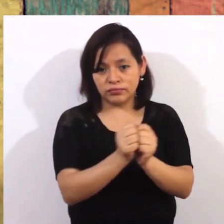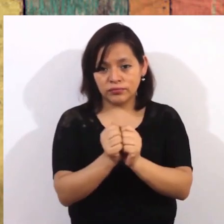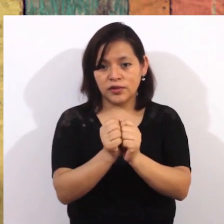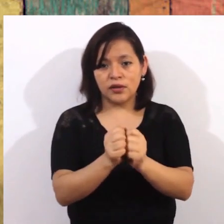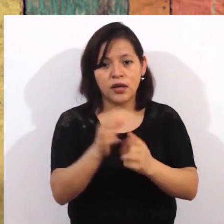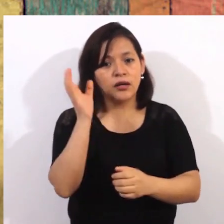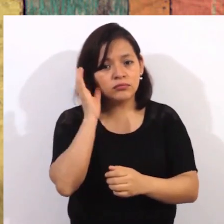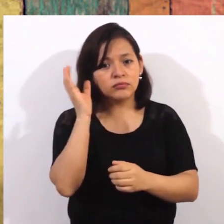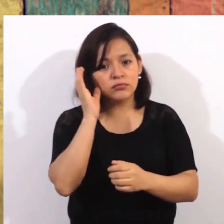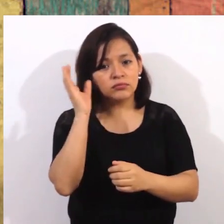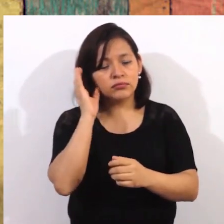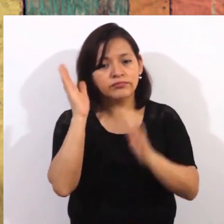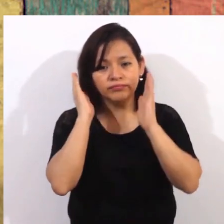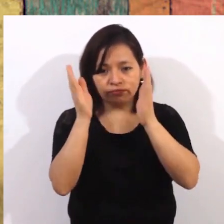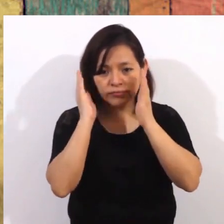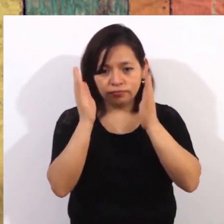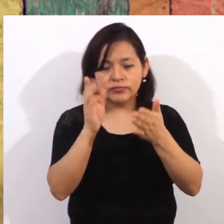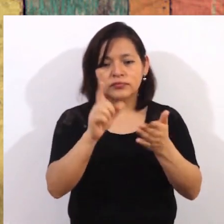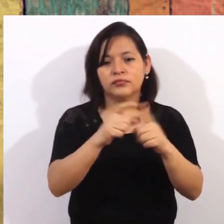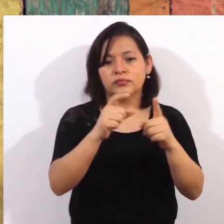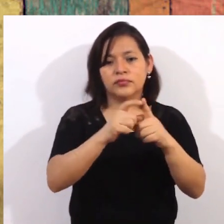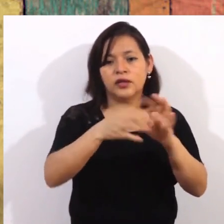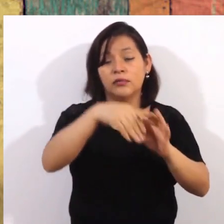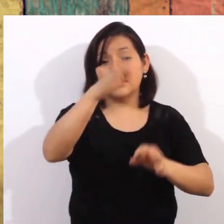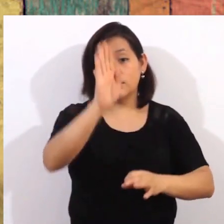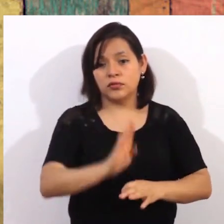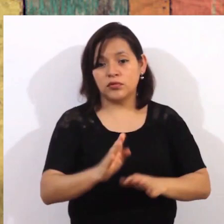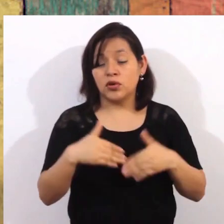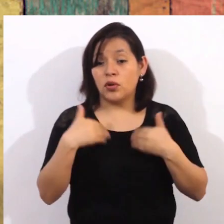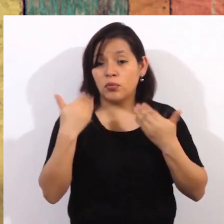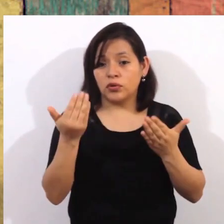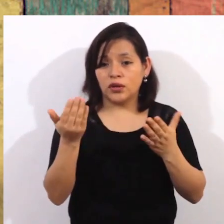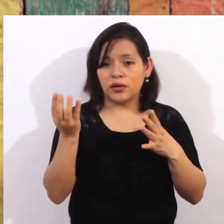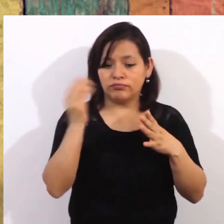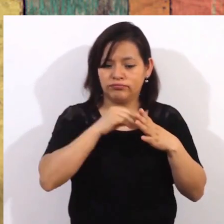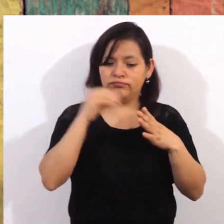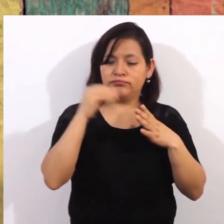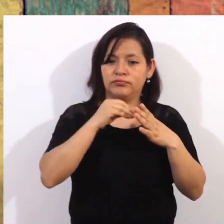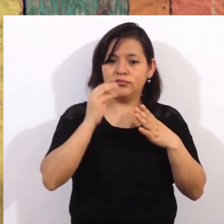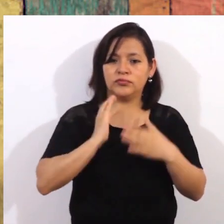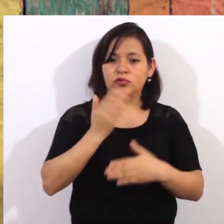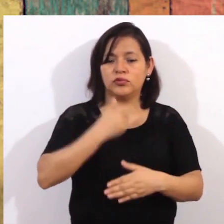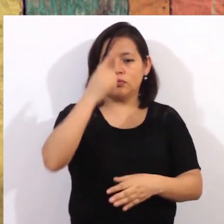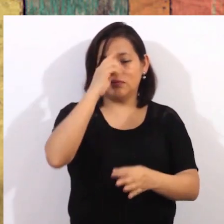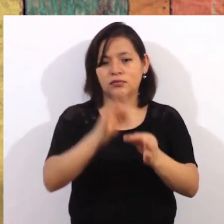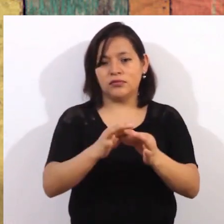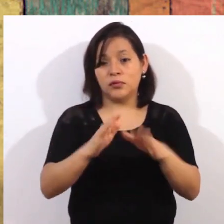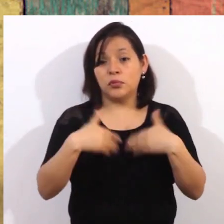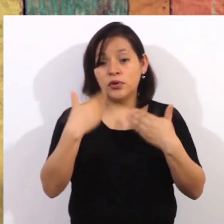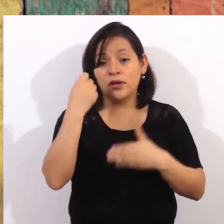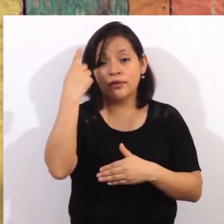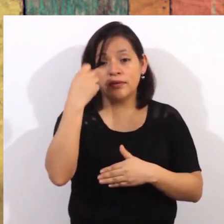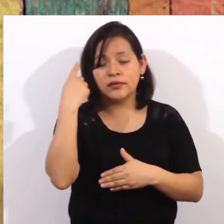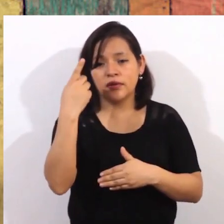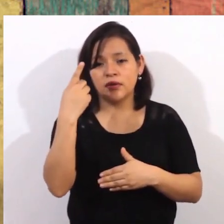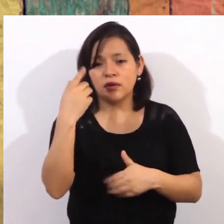la palabra de Dios, a poder alimentar nuestra fe, poder entender cuál es la voluntad de Dios a